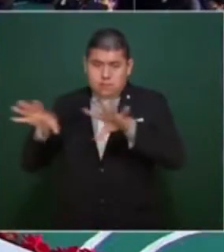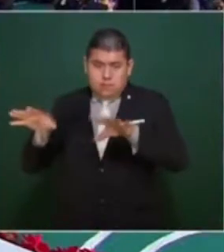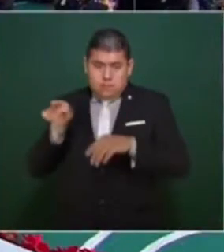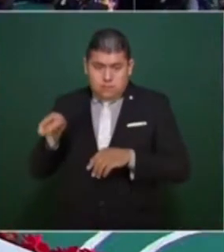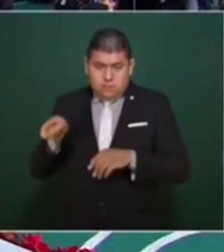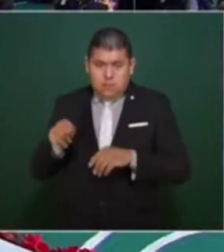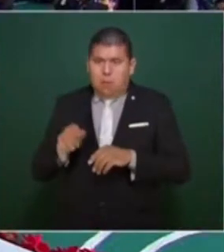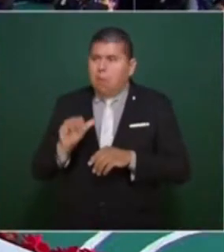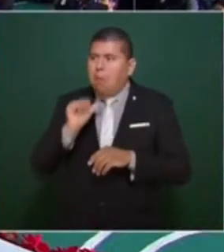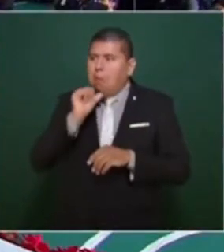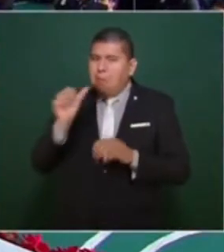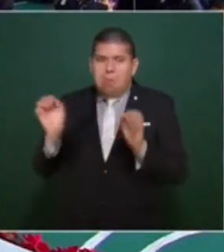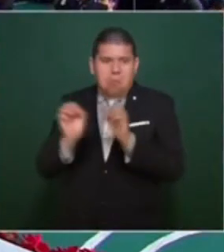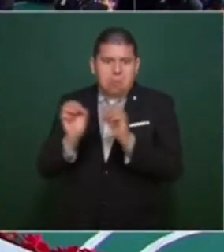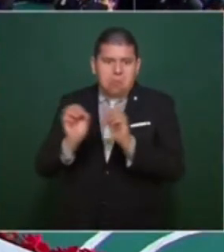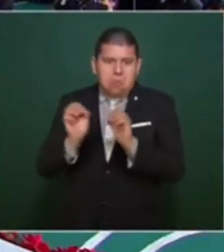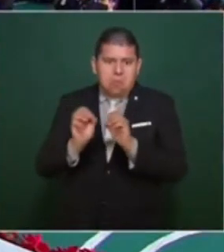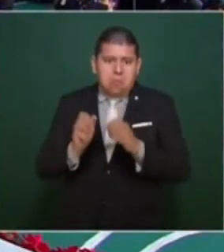Nada.